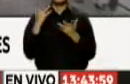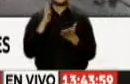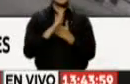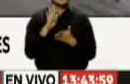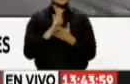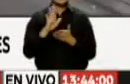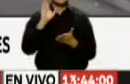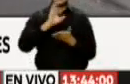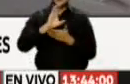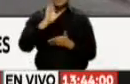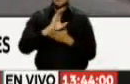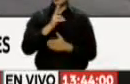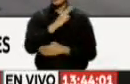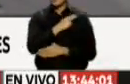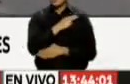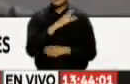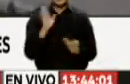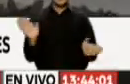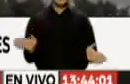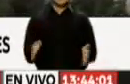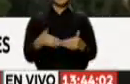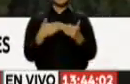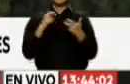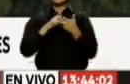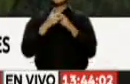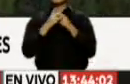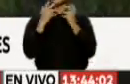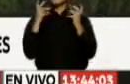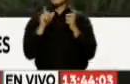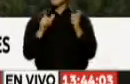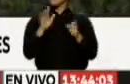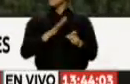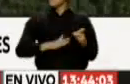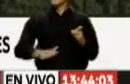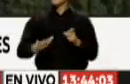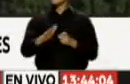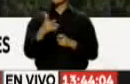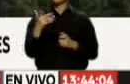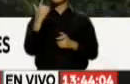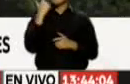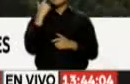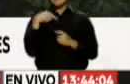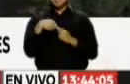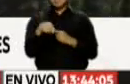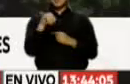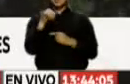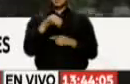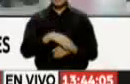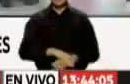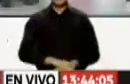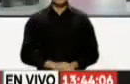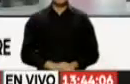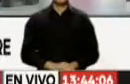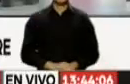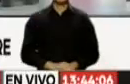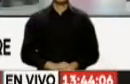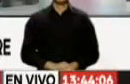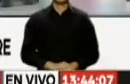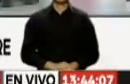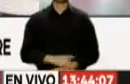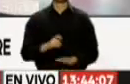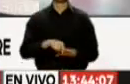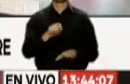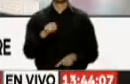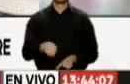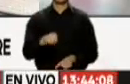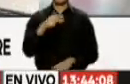escuelas, colegios y universidades ante los problemas que tuvo la población para circular este jueves. El abogado